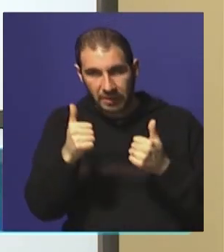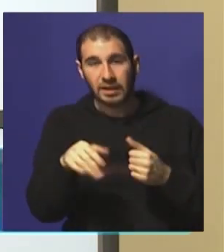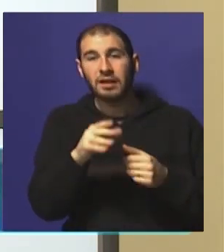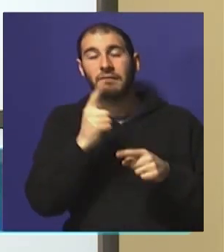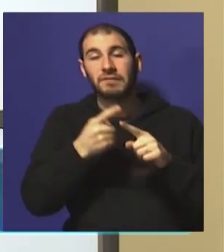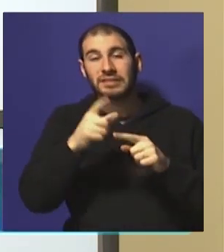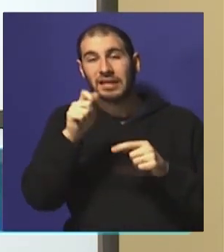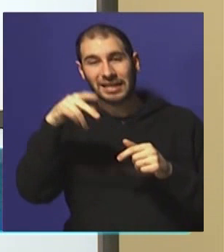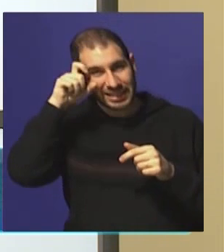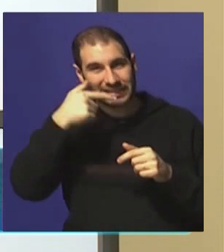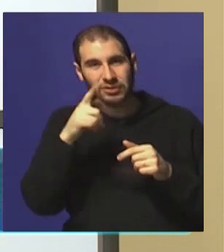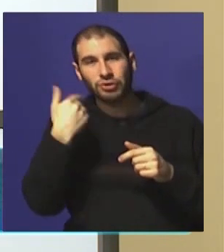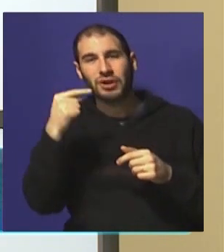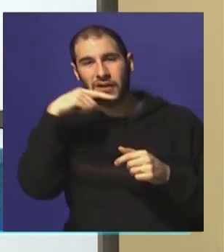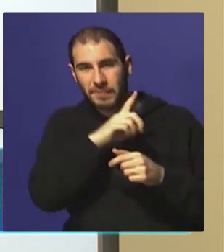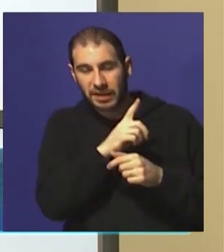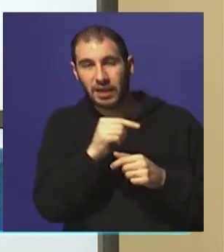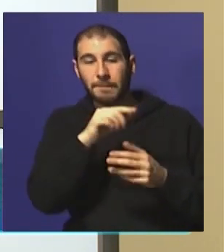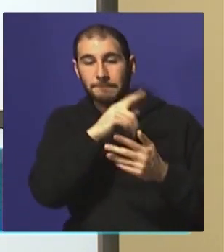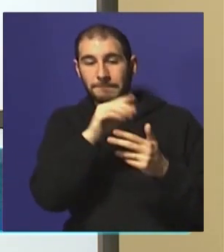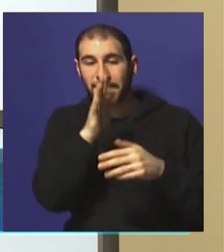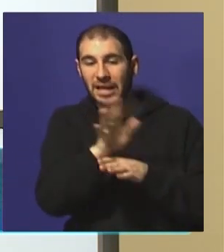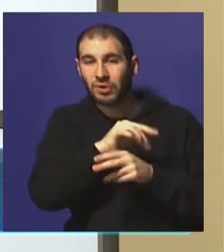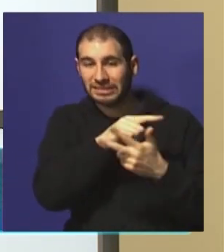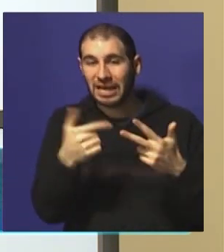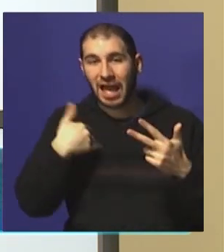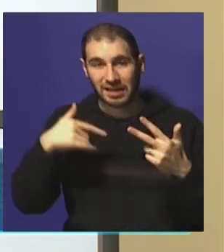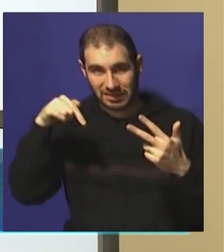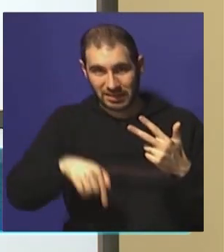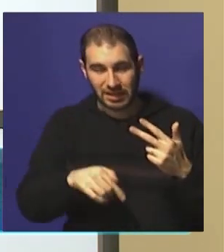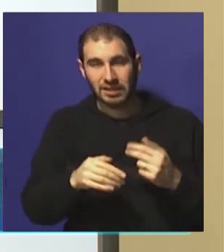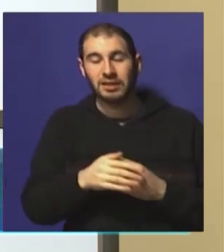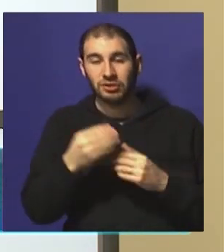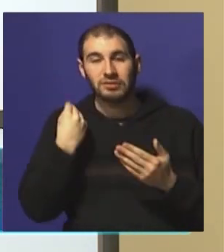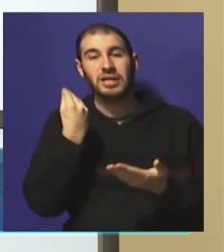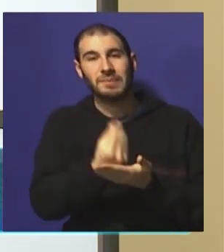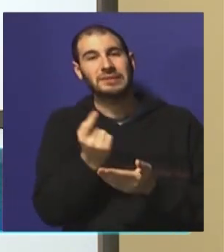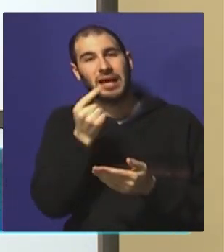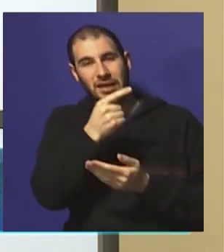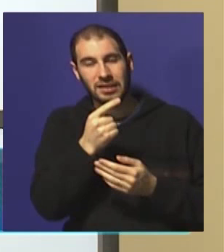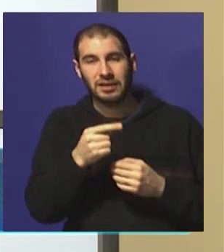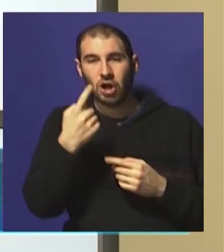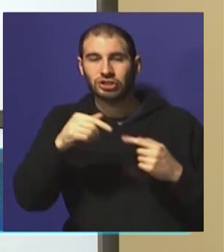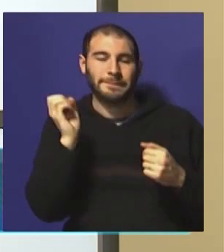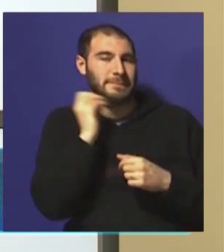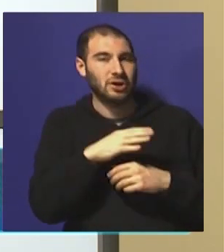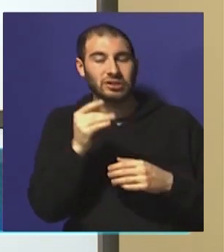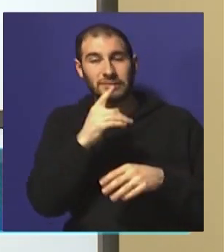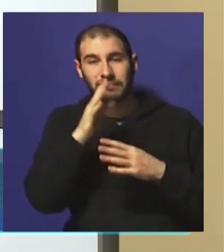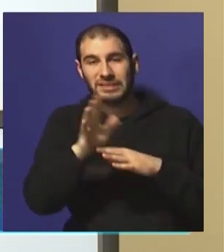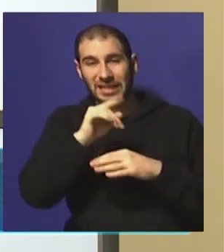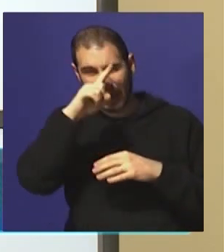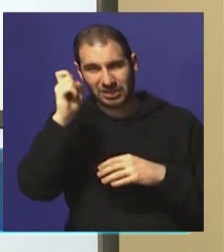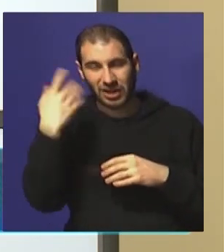de Cannes y de Berlín. Fueron solamente 3 películas argentinas que nos estuvieron representando ahí entre lo mejor del cine